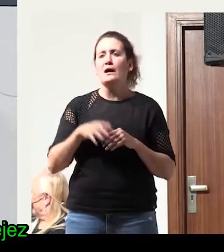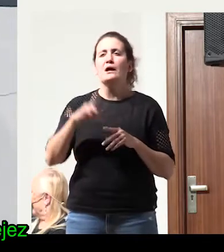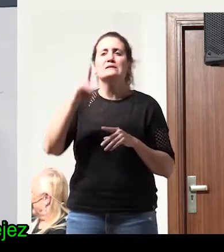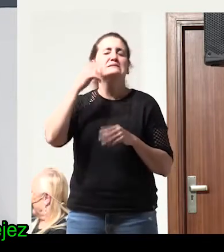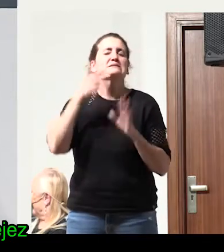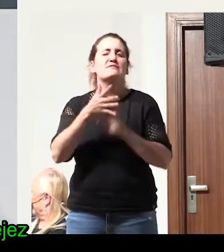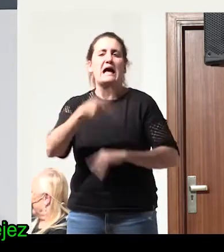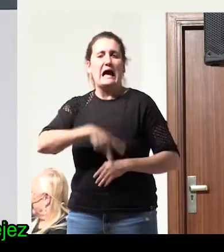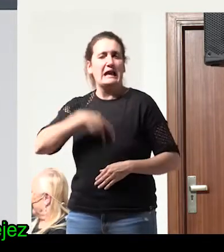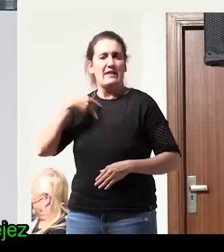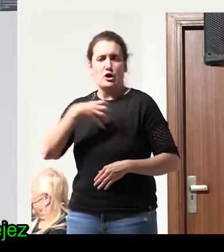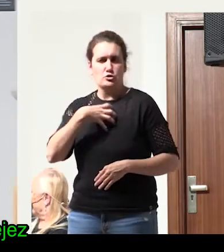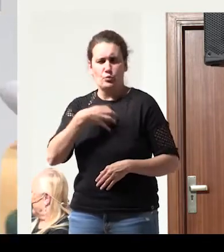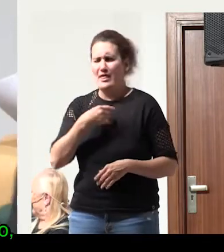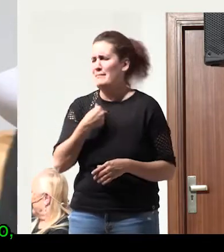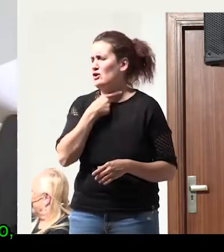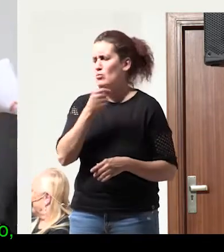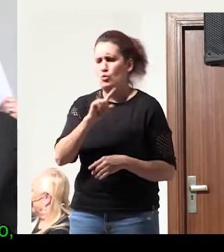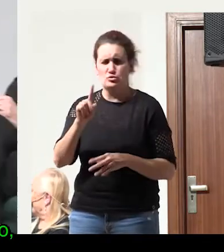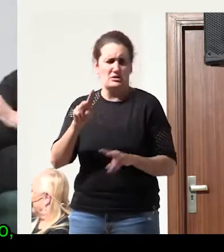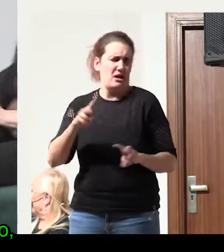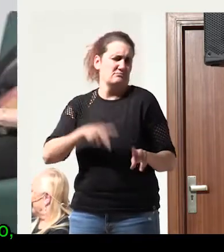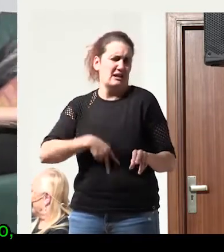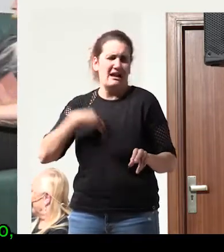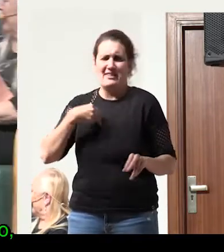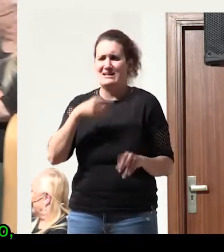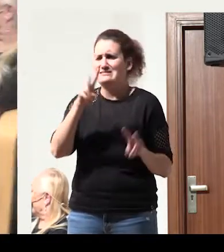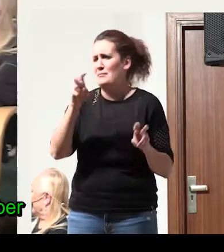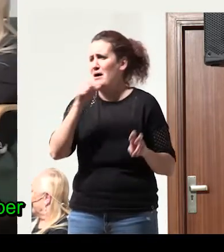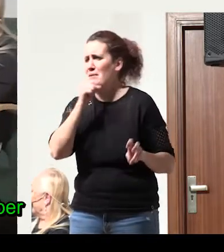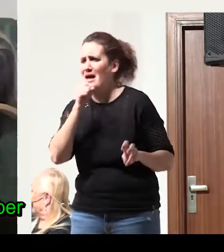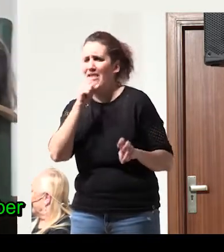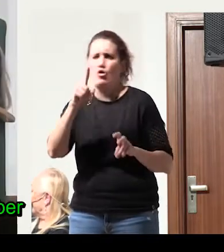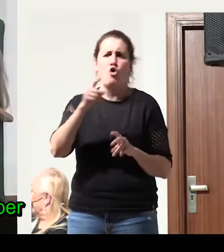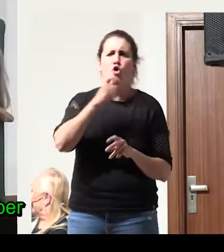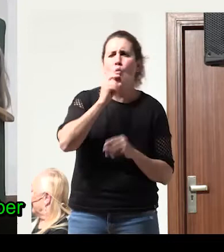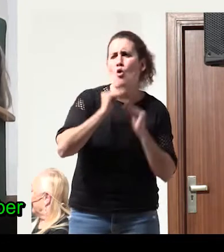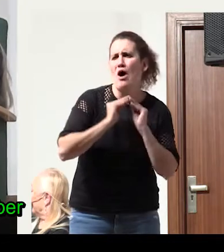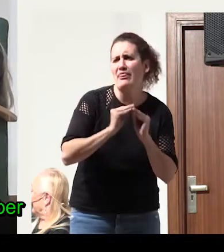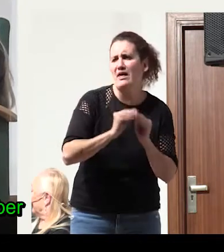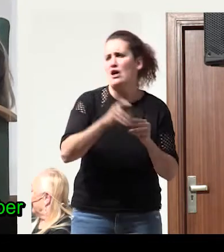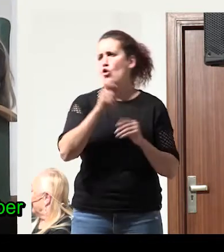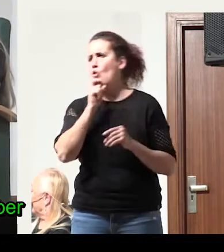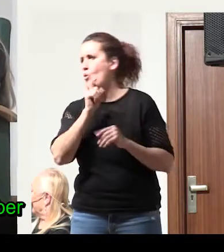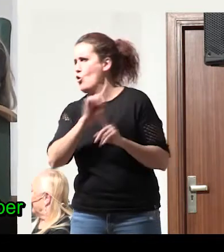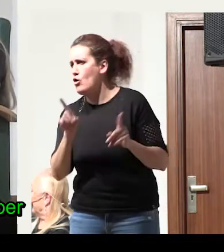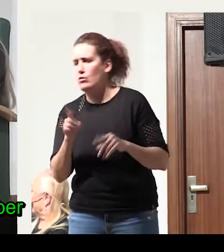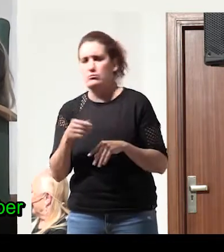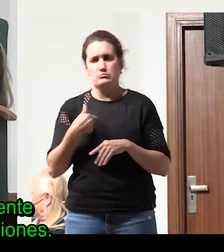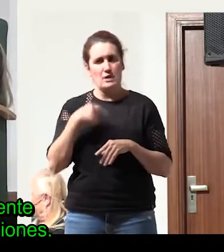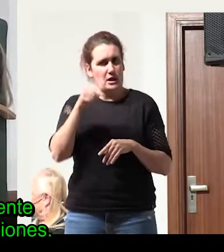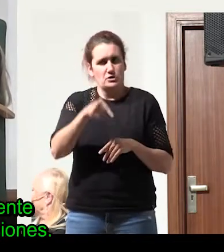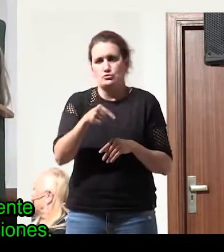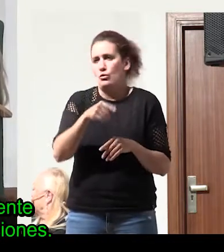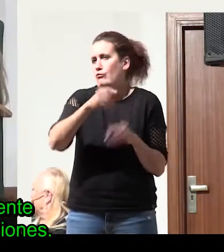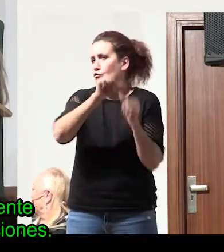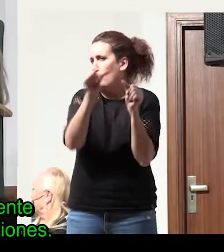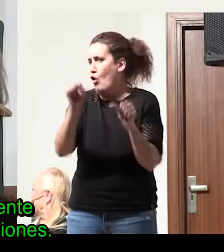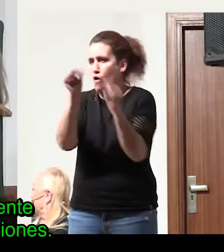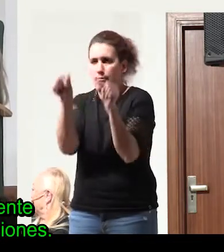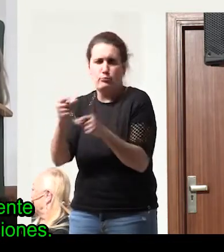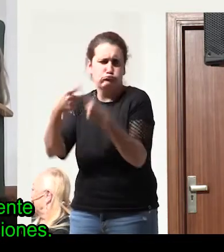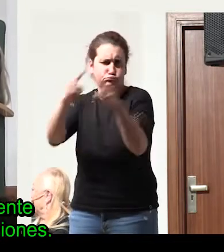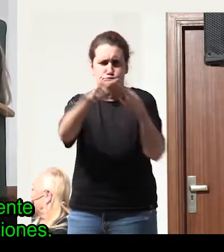gusta nada generalizar en el tema de la vejez, ni decir cómo hay que hacerlo, porque yo creo que hay que, esto puede haber muchas fórmulas, pero sí que es